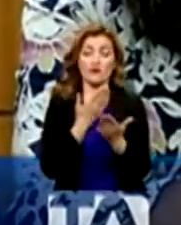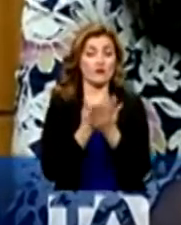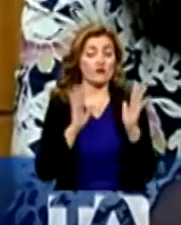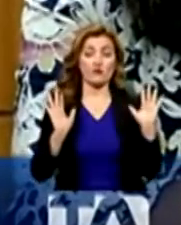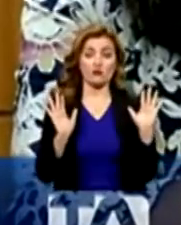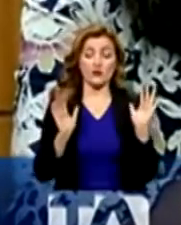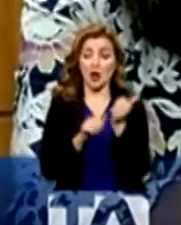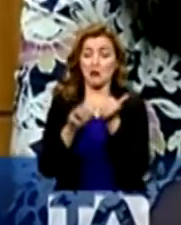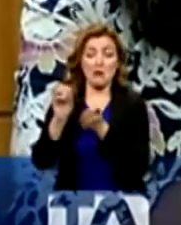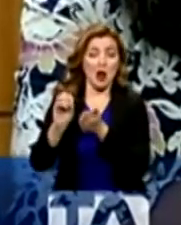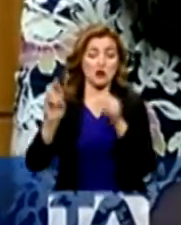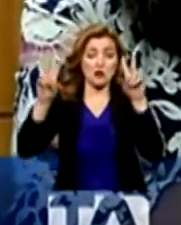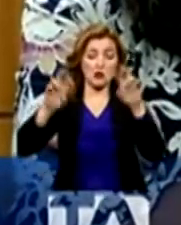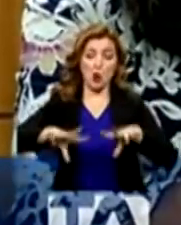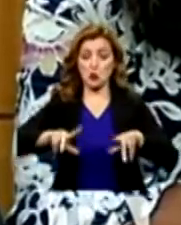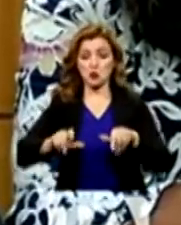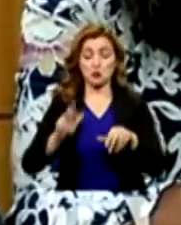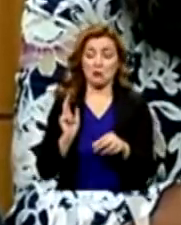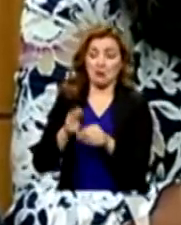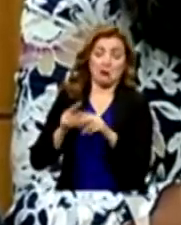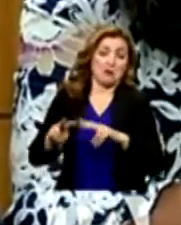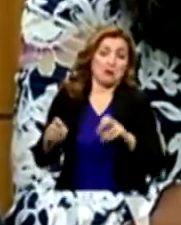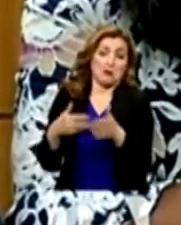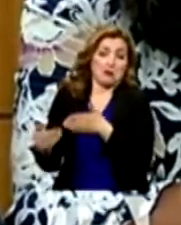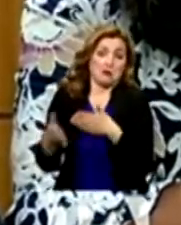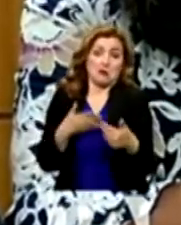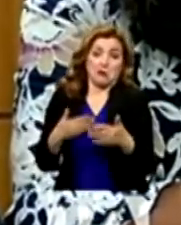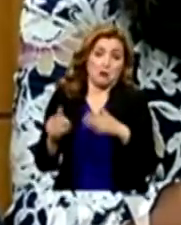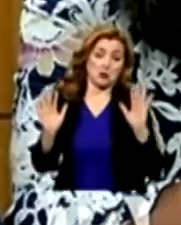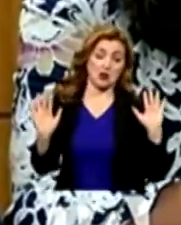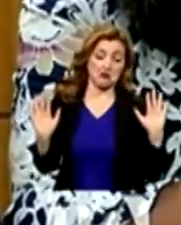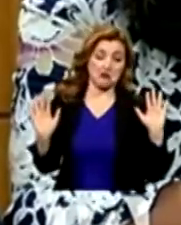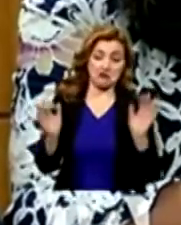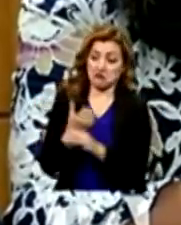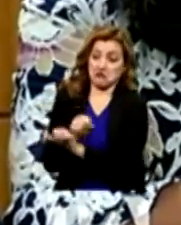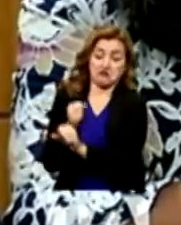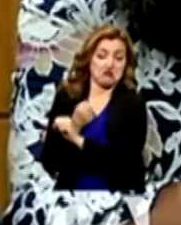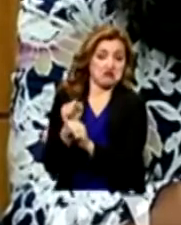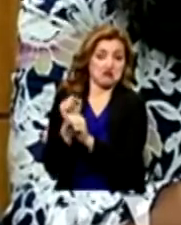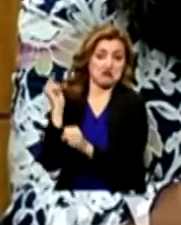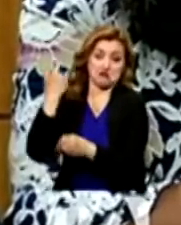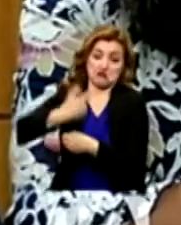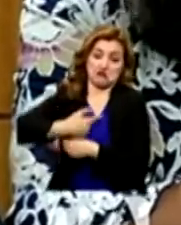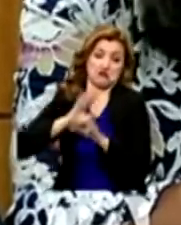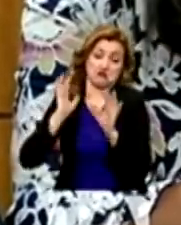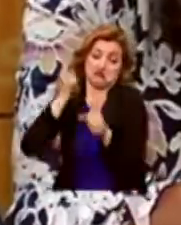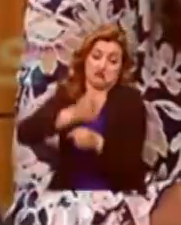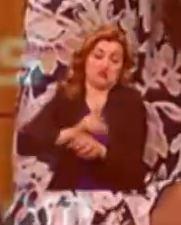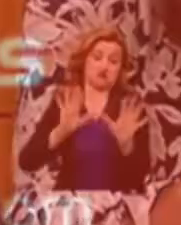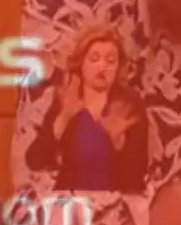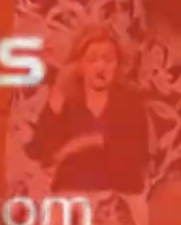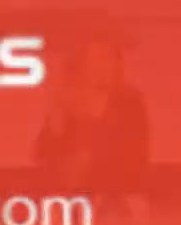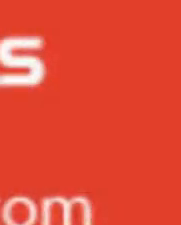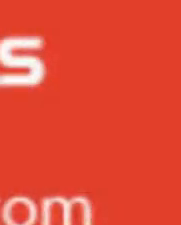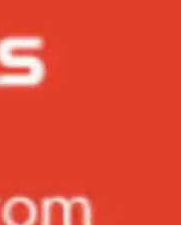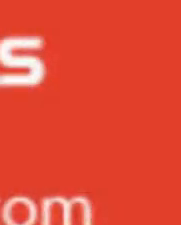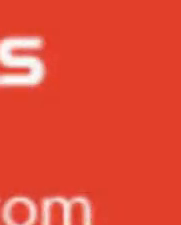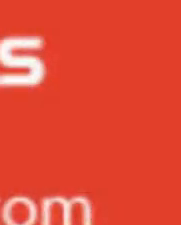cualquier tipo de investigación, sea quien sea. Y nosotros tenemos ese mandato y lo haremos como corresponde.